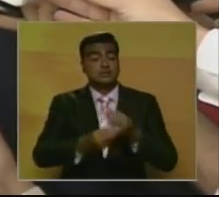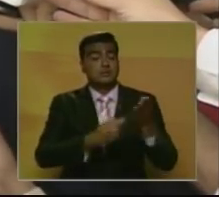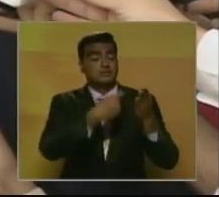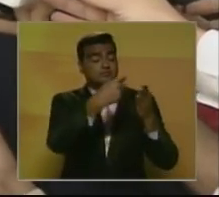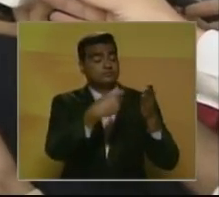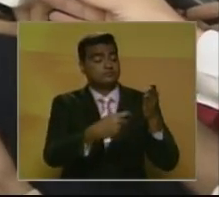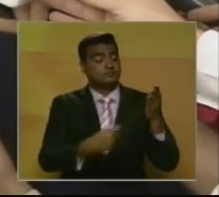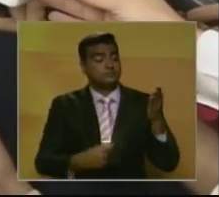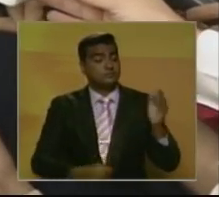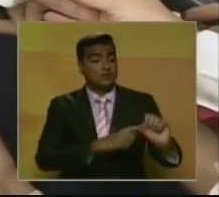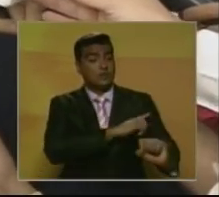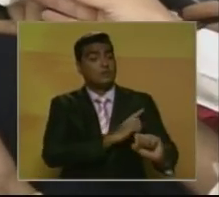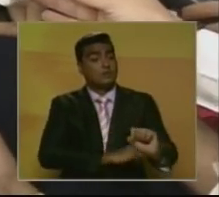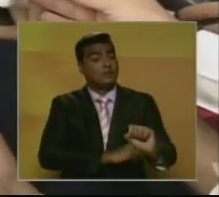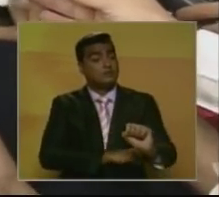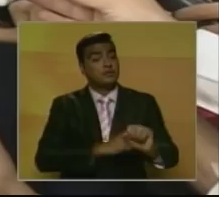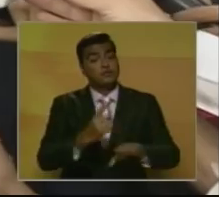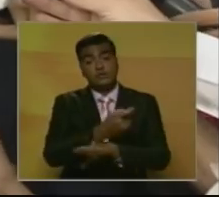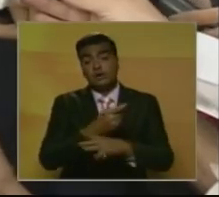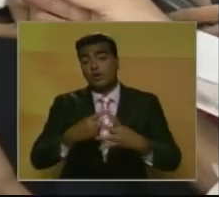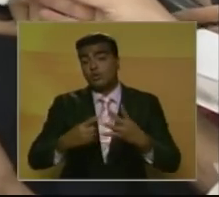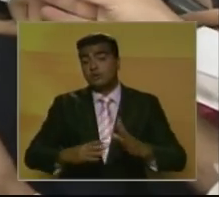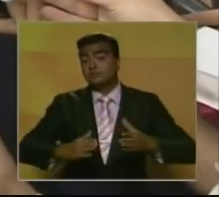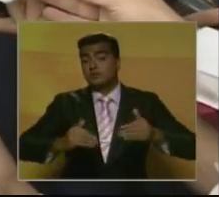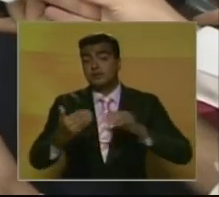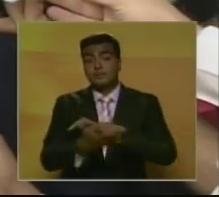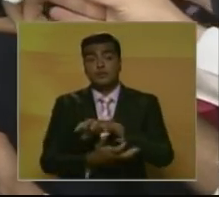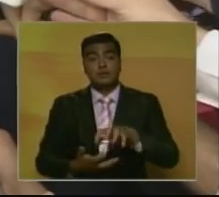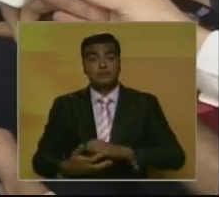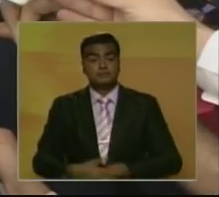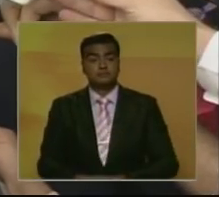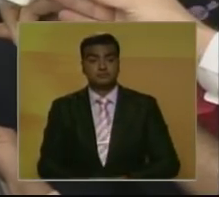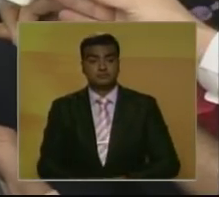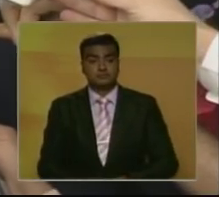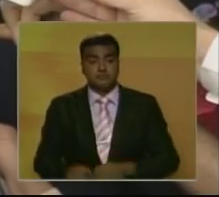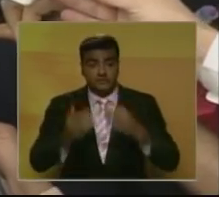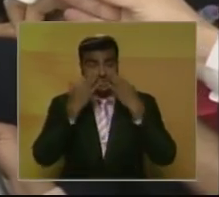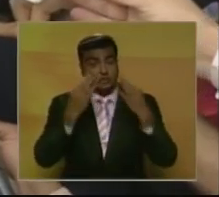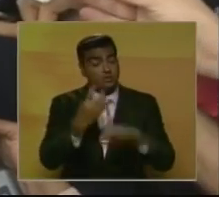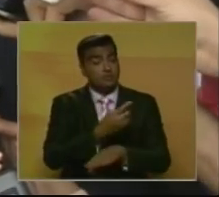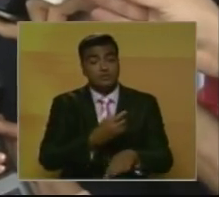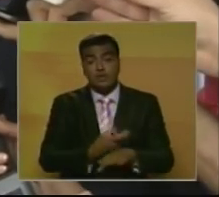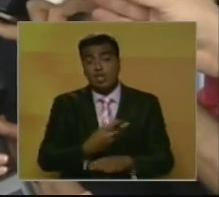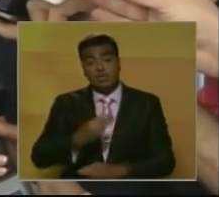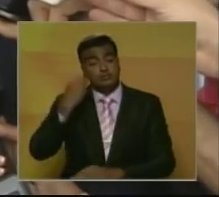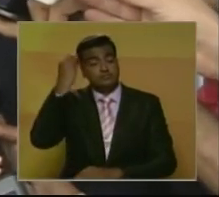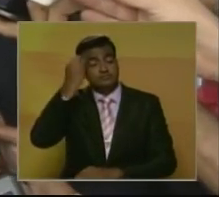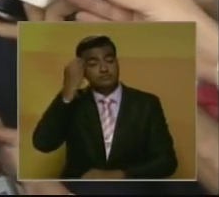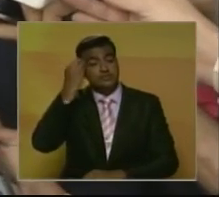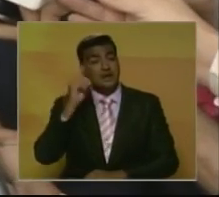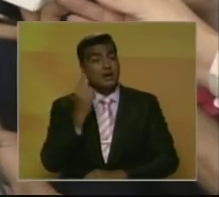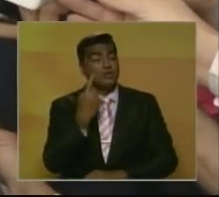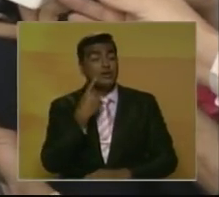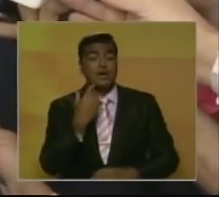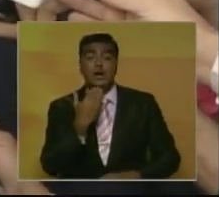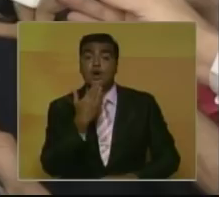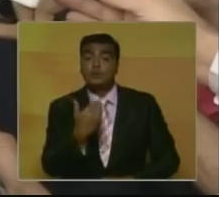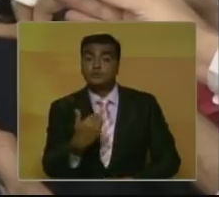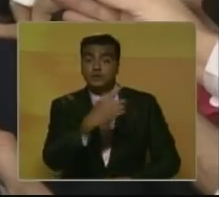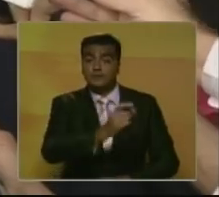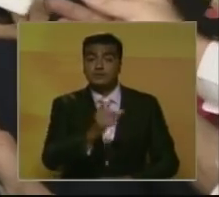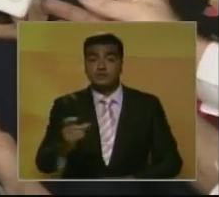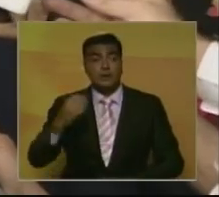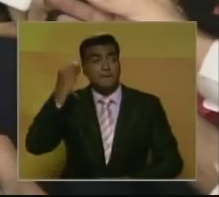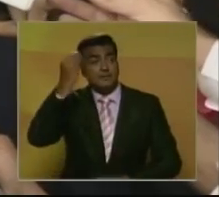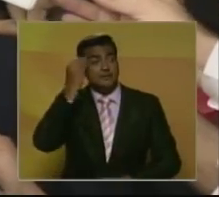entre los poderes, habrá que buscar otra salida a la crisis. Advirtió que si el Ejecutivo no recapacita, la única opción de los ciudadanos es